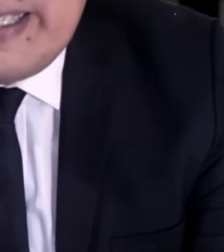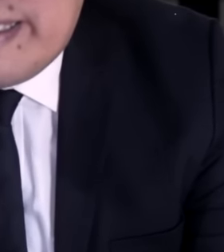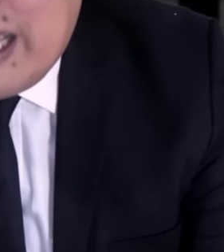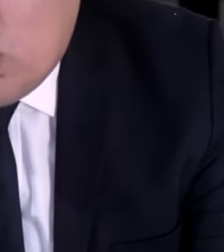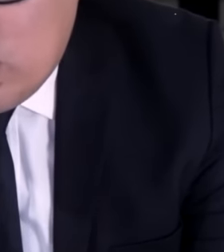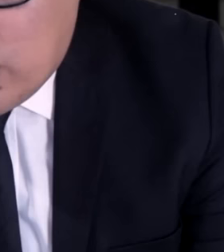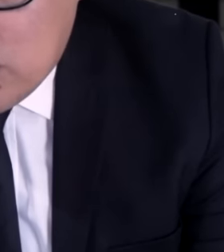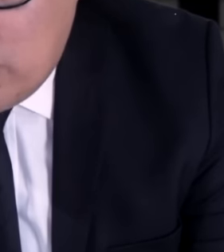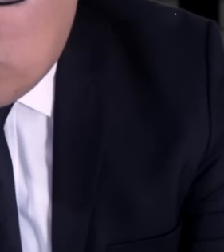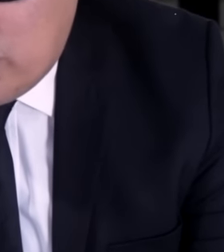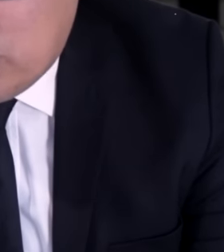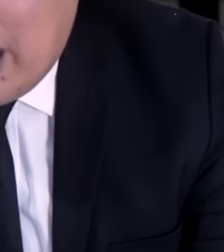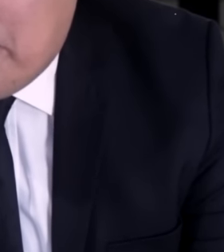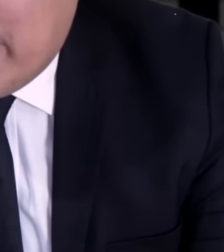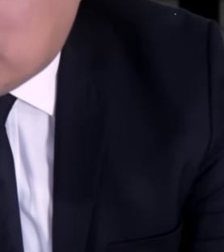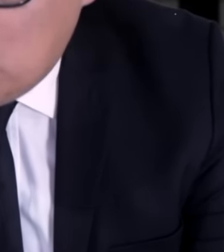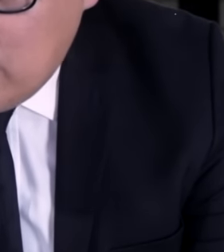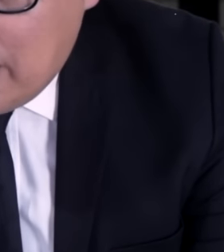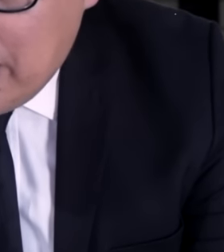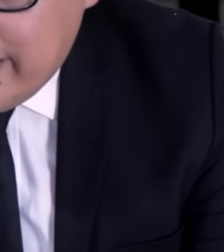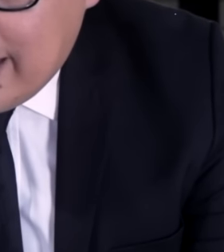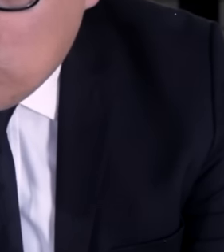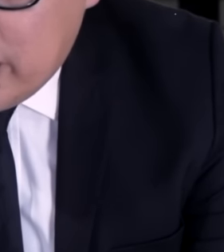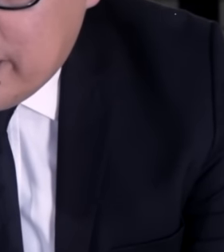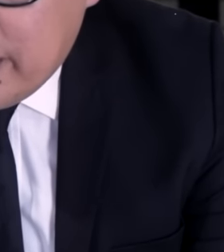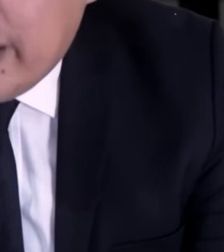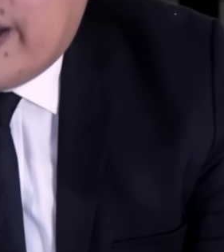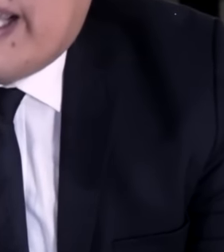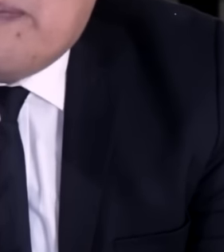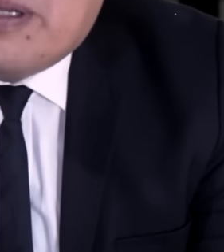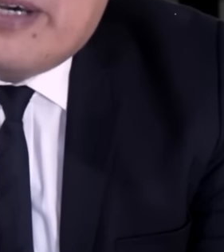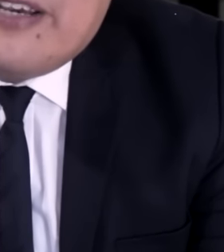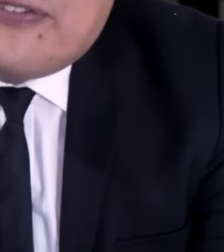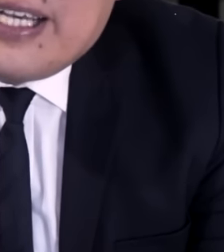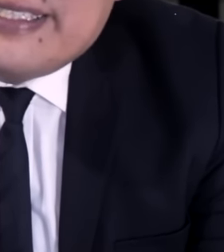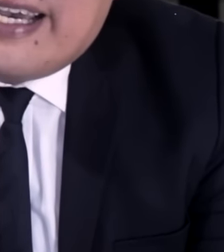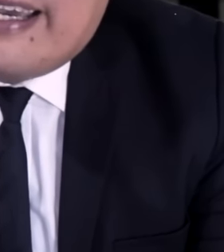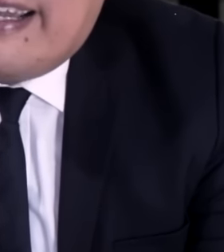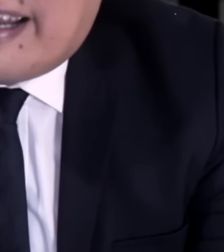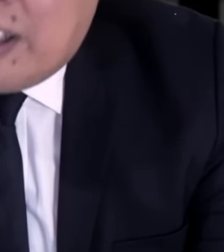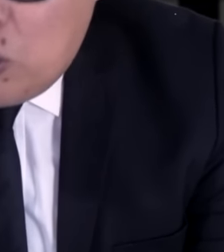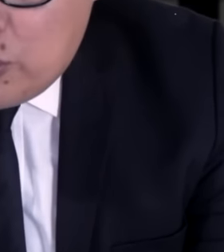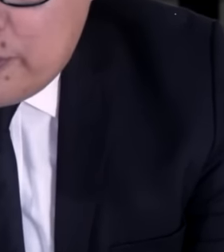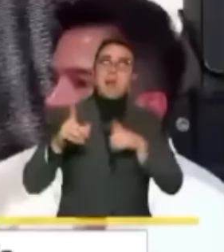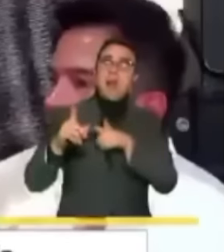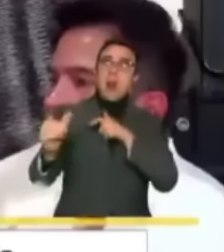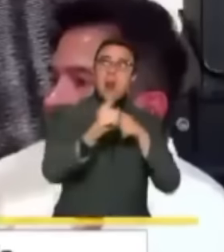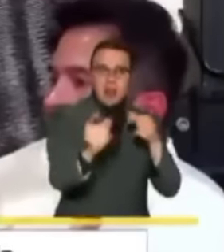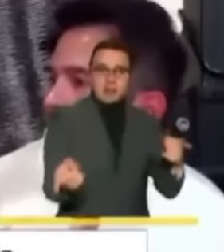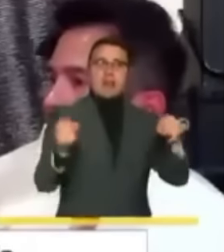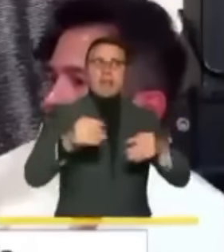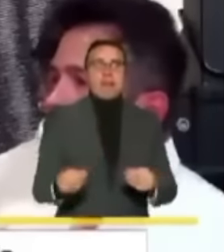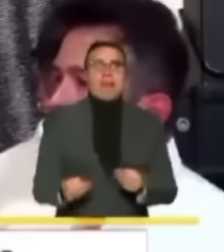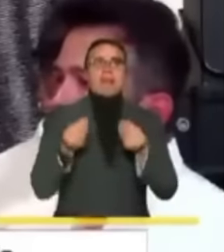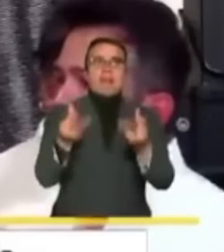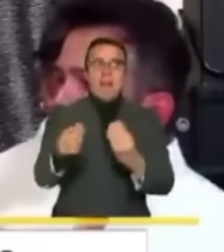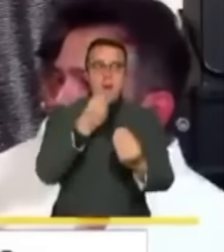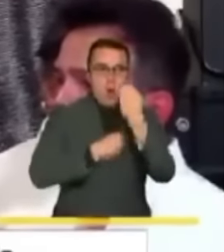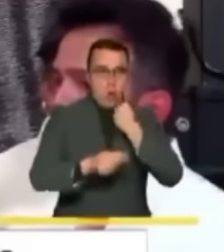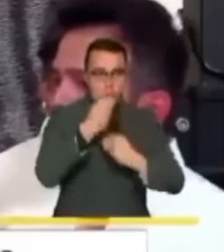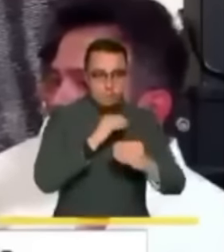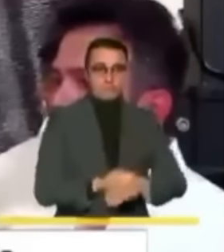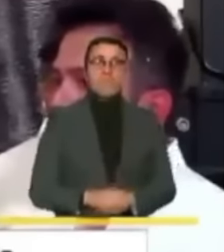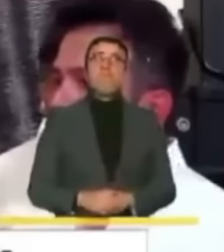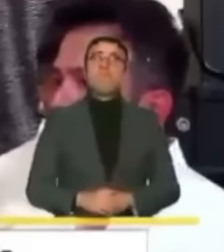el Ministerio de Educación autorizó la ampliación de la planta docente en primera infancia en la región. Es un honor